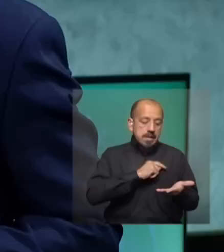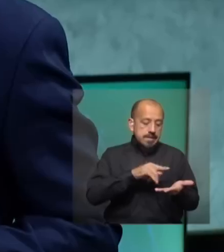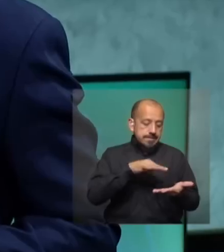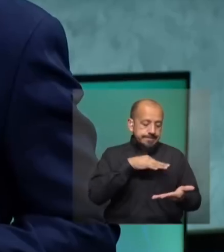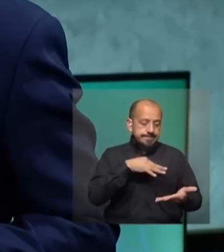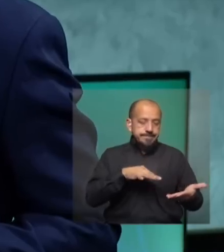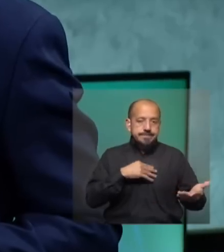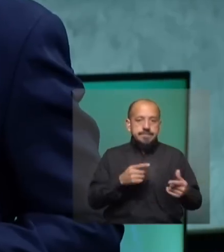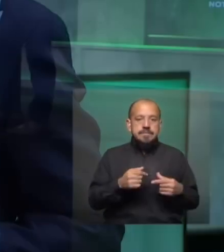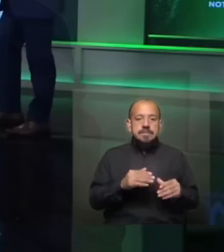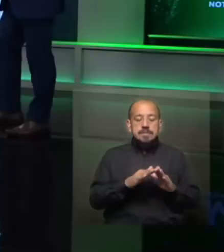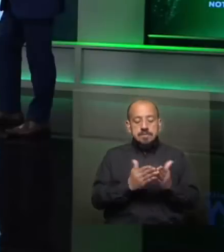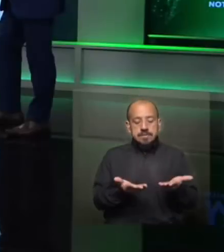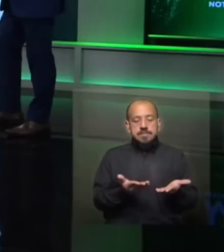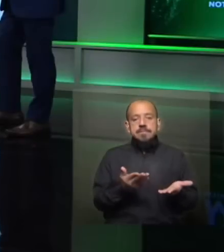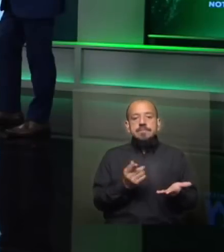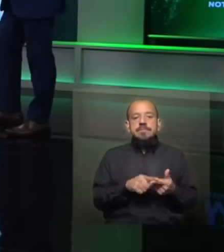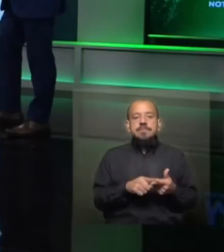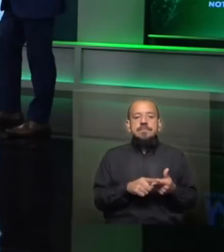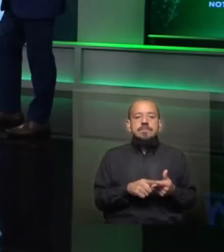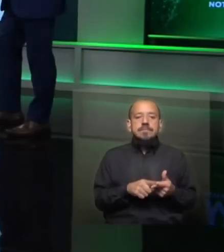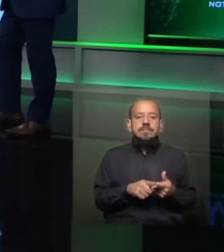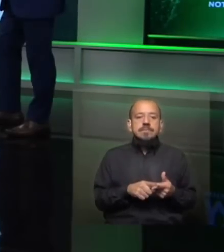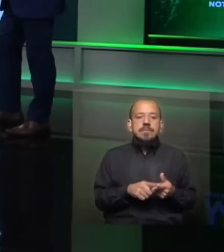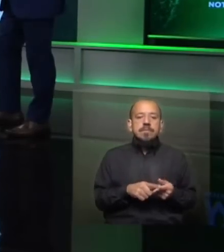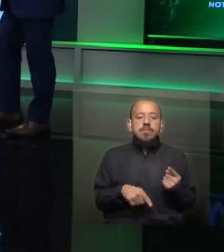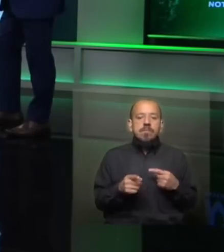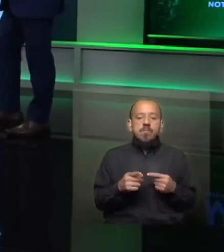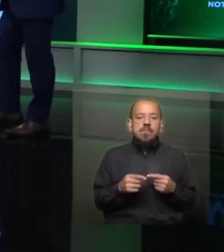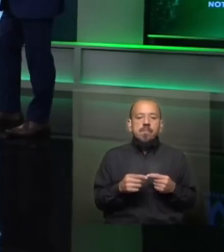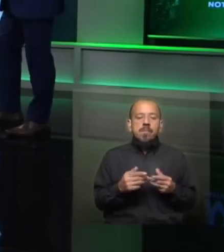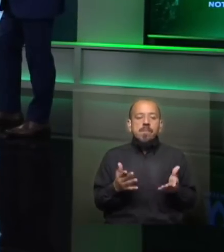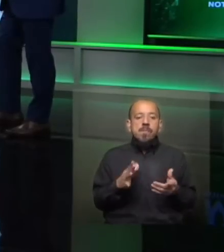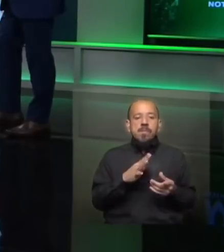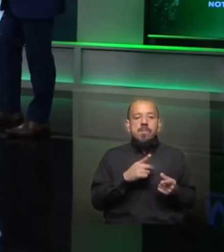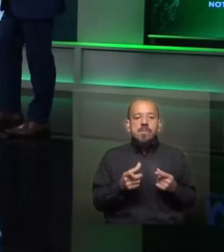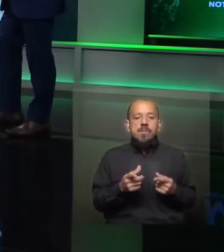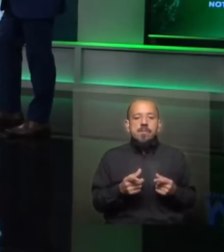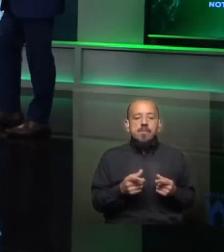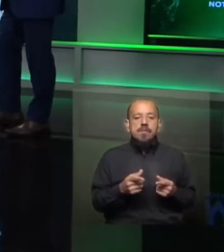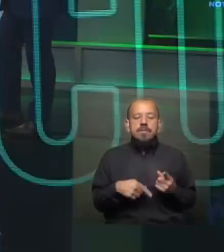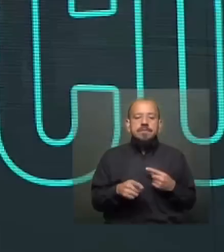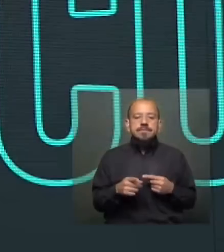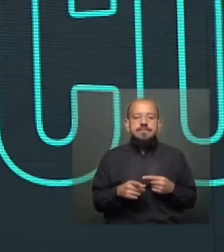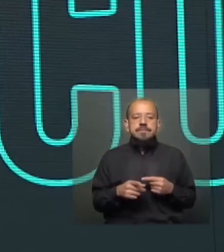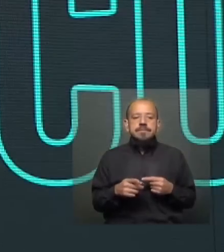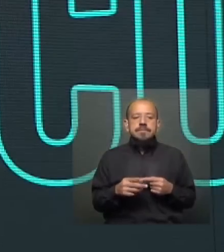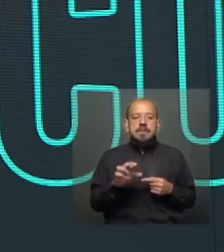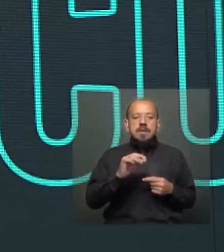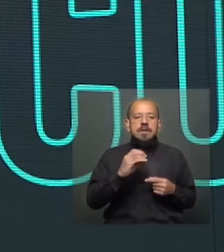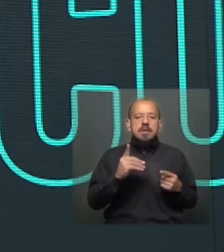contenido y también por en esto de que de lo abrumador que es lo que nos encontramos en las redes sociales